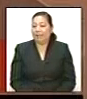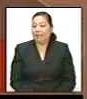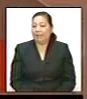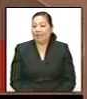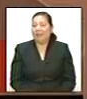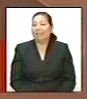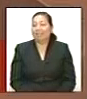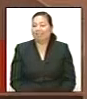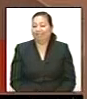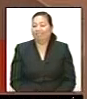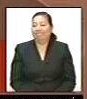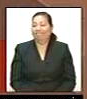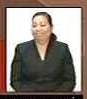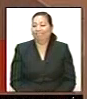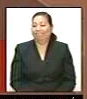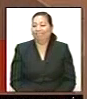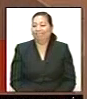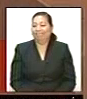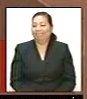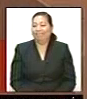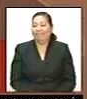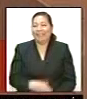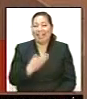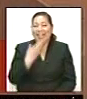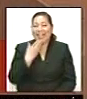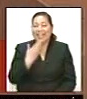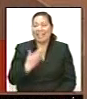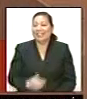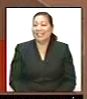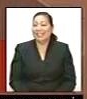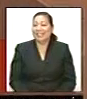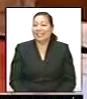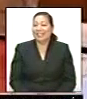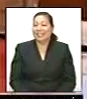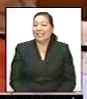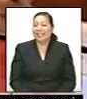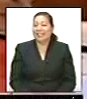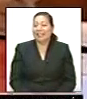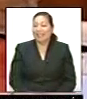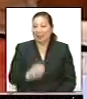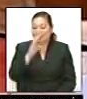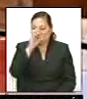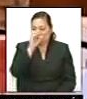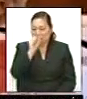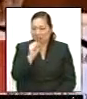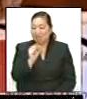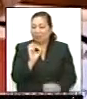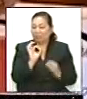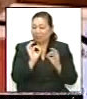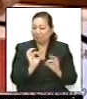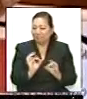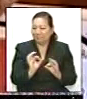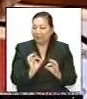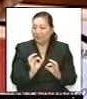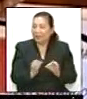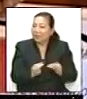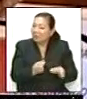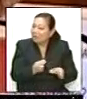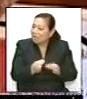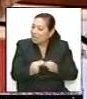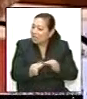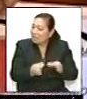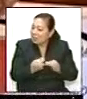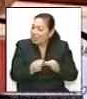Muchísimas gracias, congresista Lourdes Alcorta. Un agradecimiento, señor embajador, por la puntual explicación